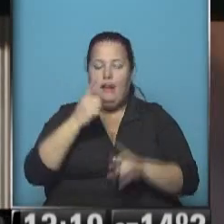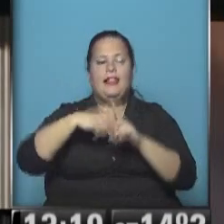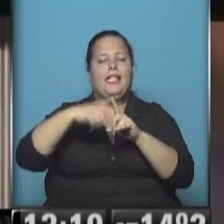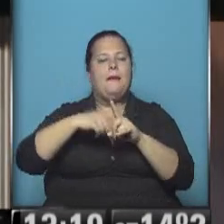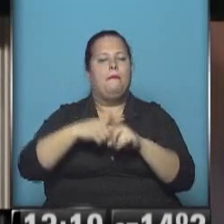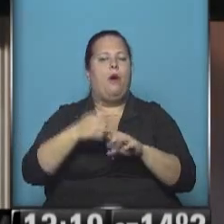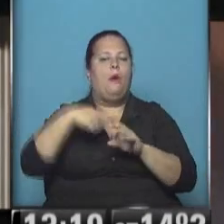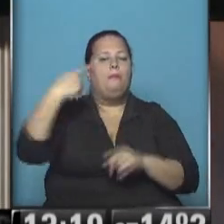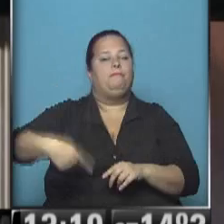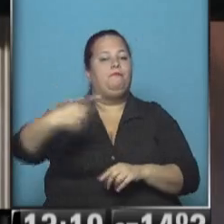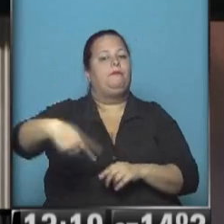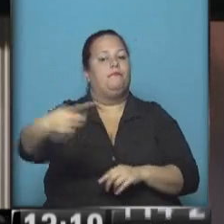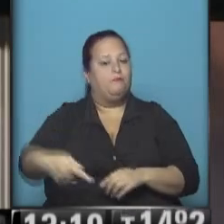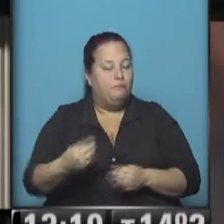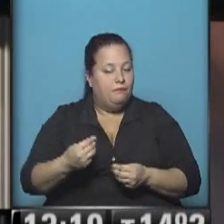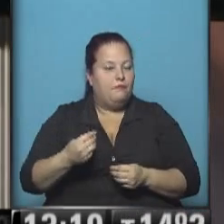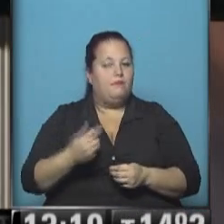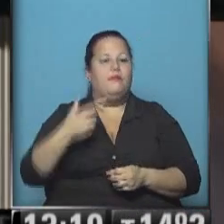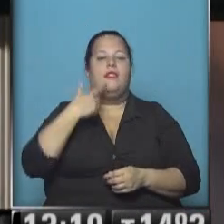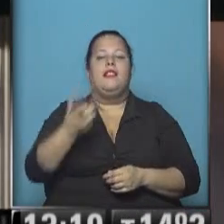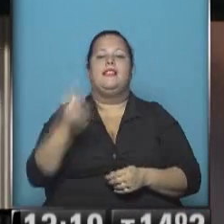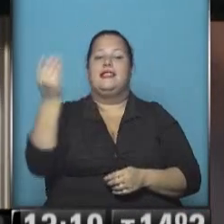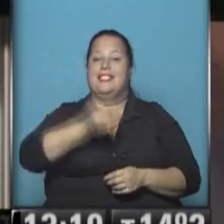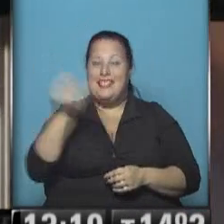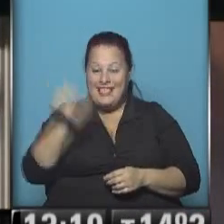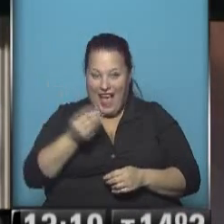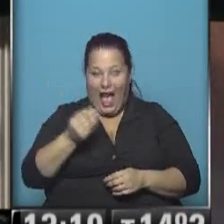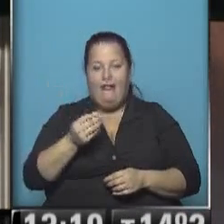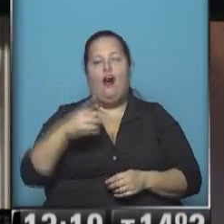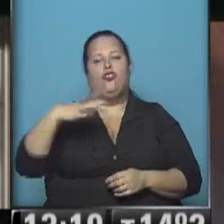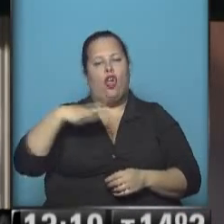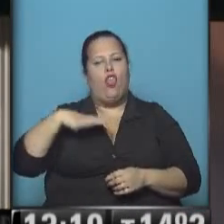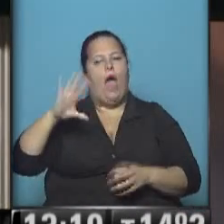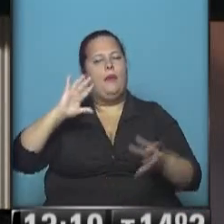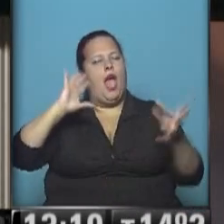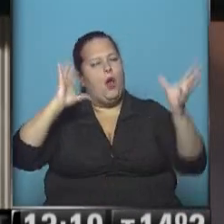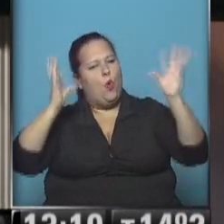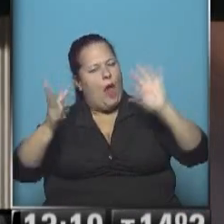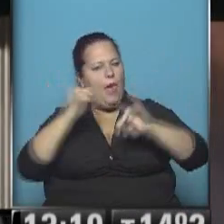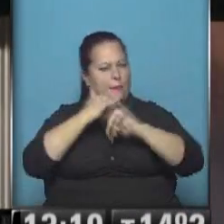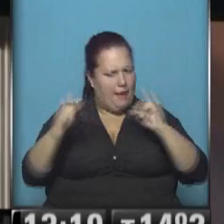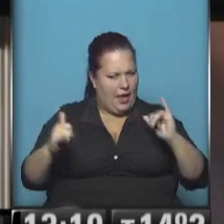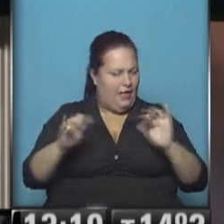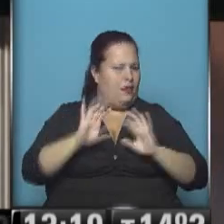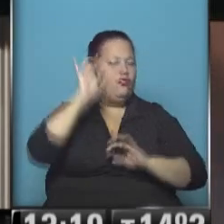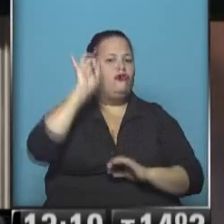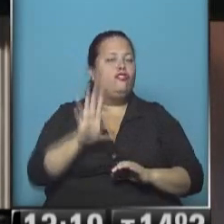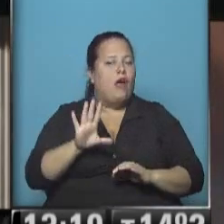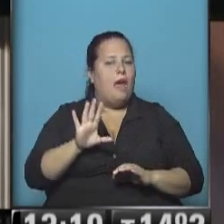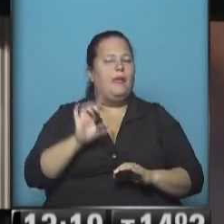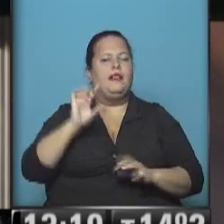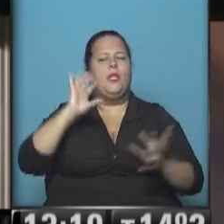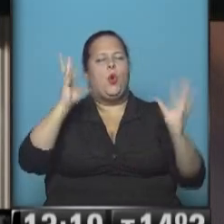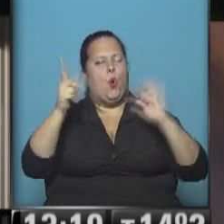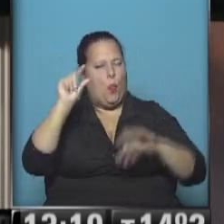pronóstico extendido. Nos está diciendo que el sábado seguimos con cielo algo parcialmente nublado y nada más. Muy